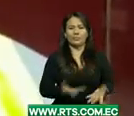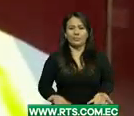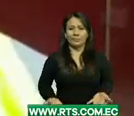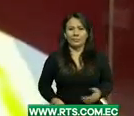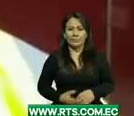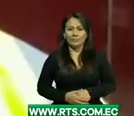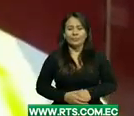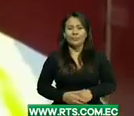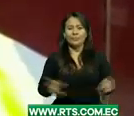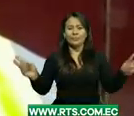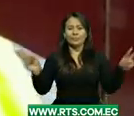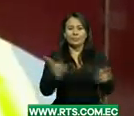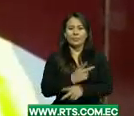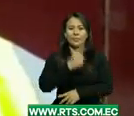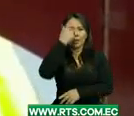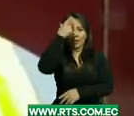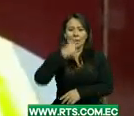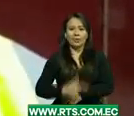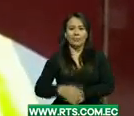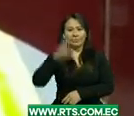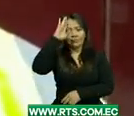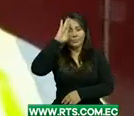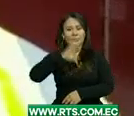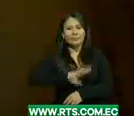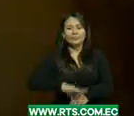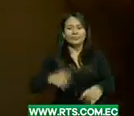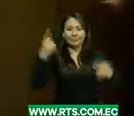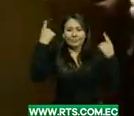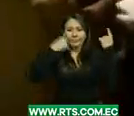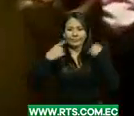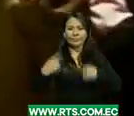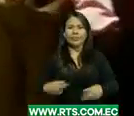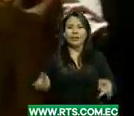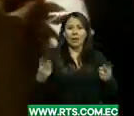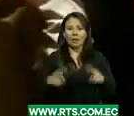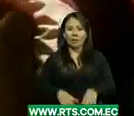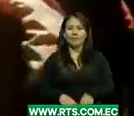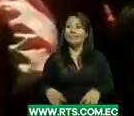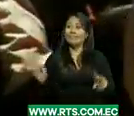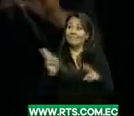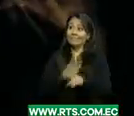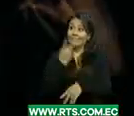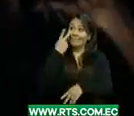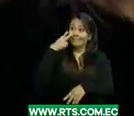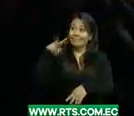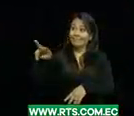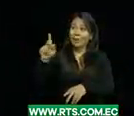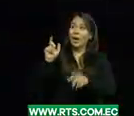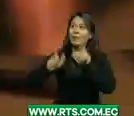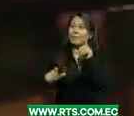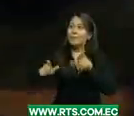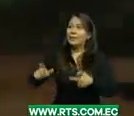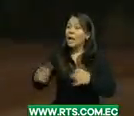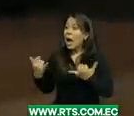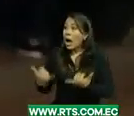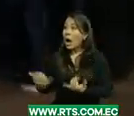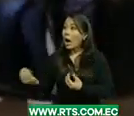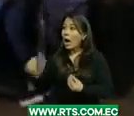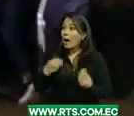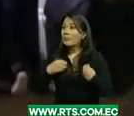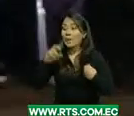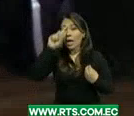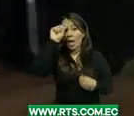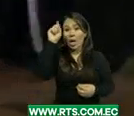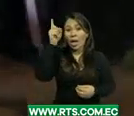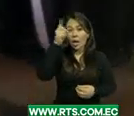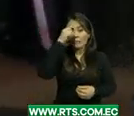le evitó que el señor agente de la policía sea lesionado también. Pese a la tragedia vivida, varios ciudadanos alcoholizados se enfrentaron